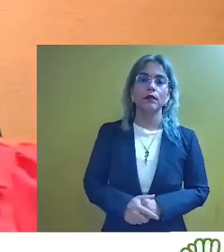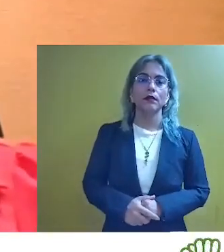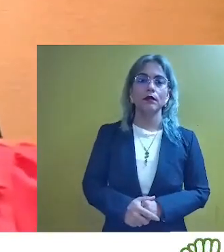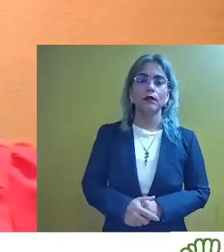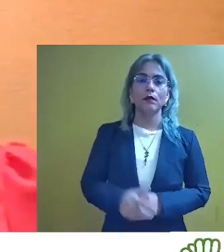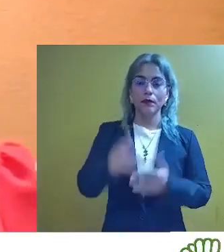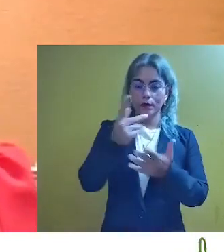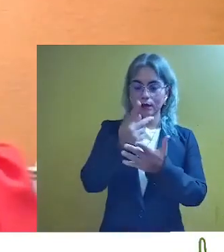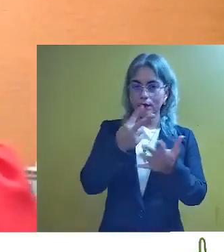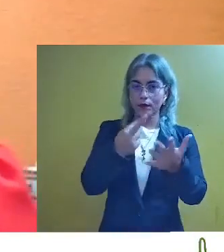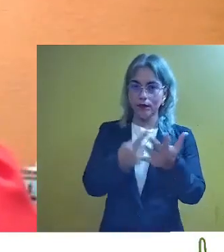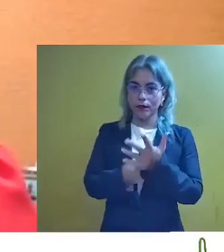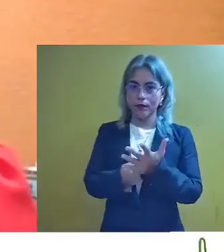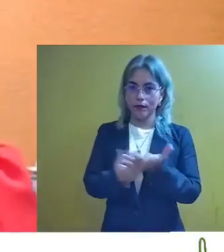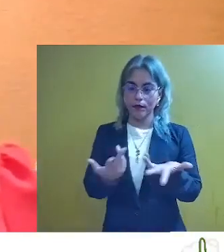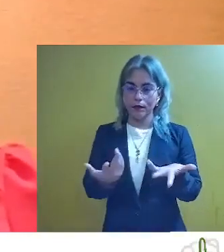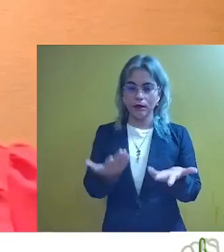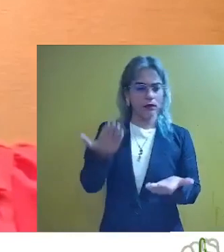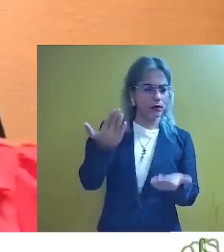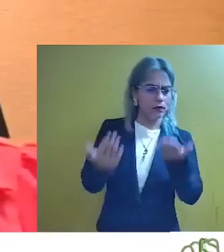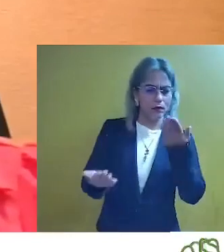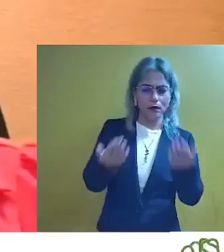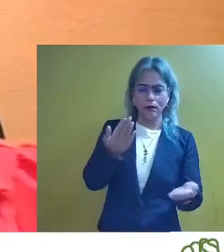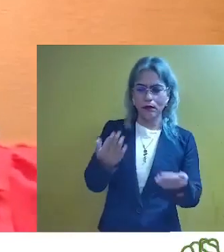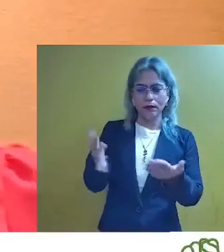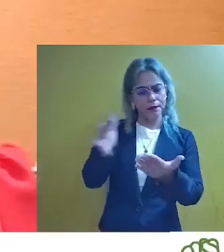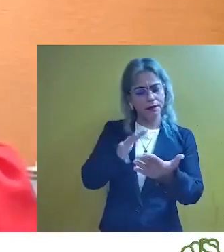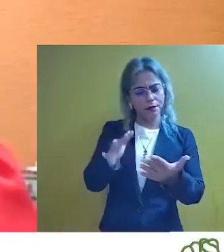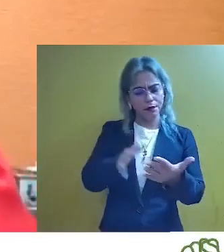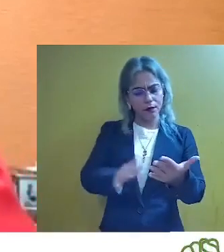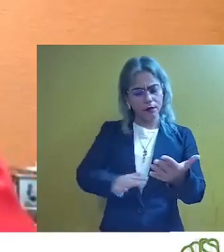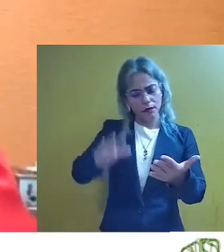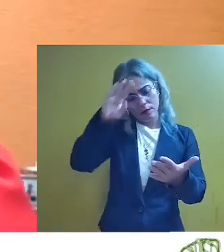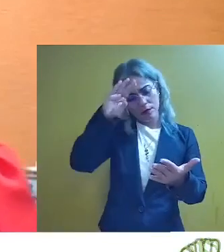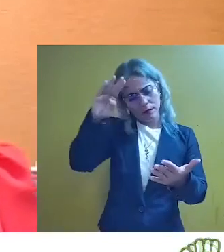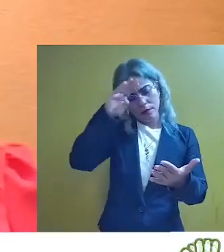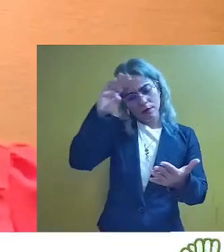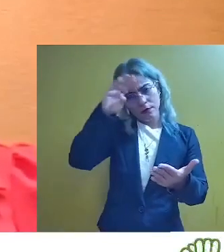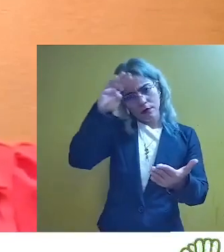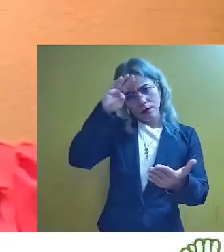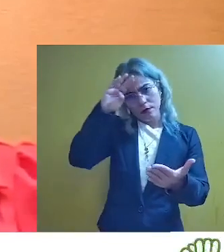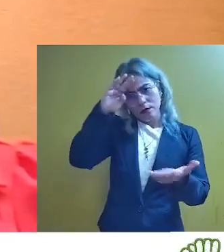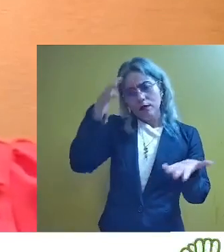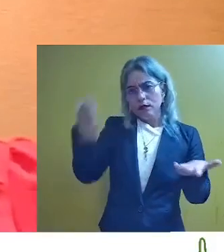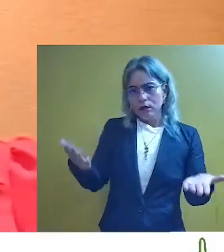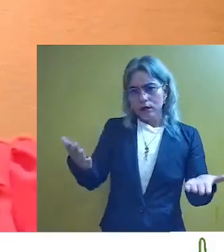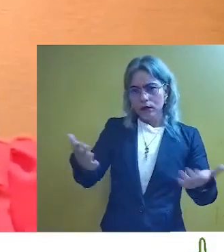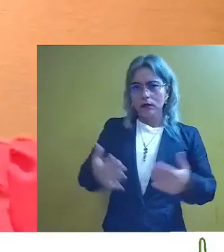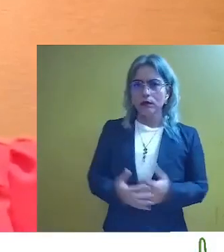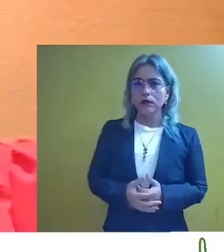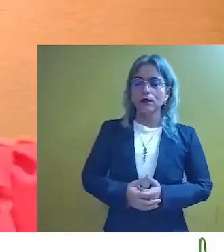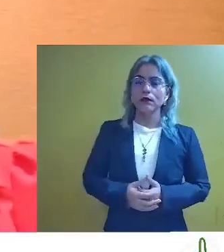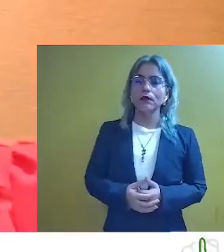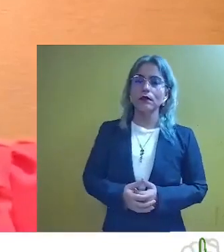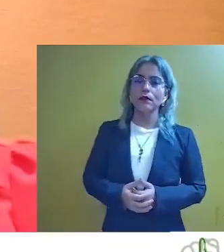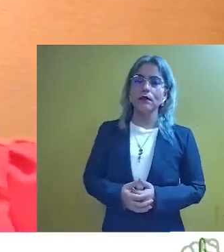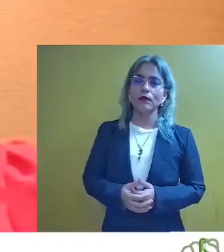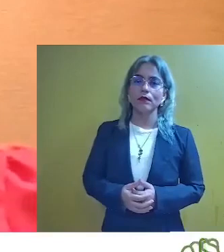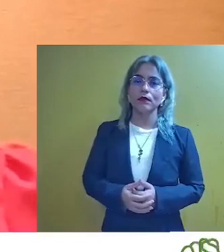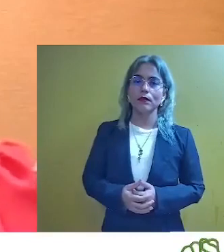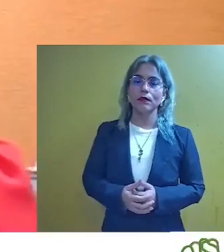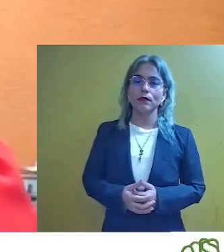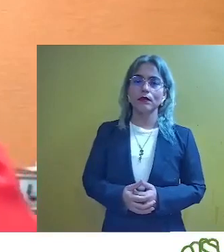que a partir de la valoración del contenido de este dictamen tesonal, se llega o